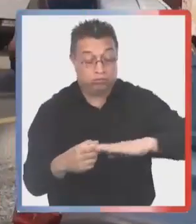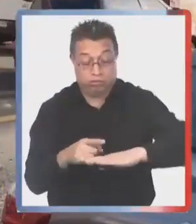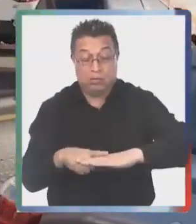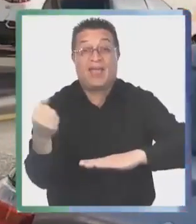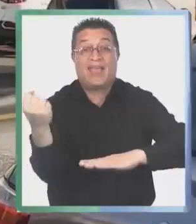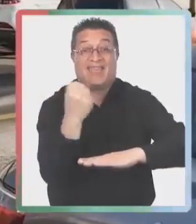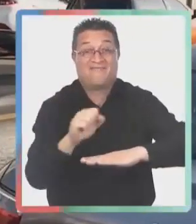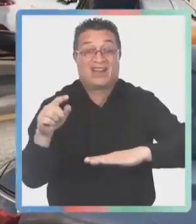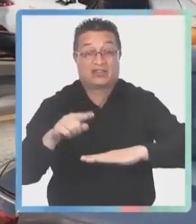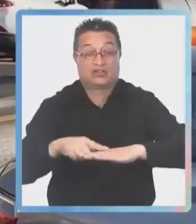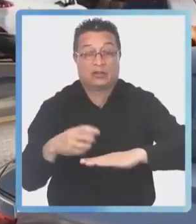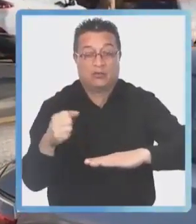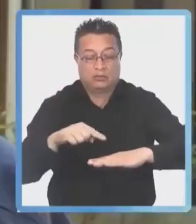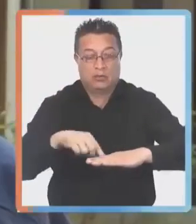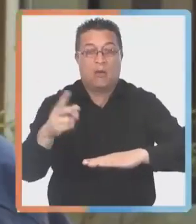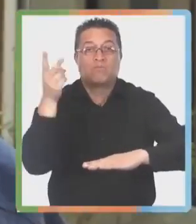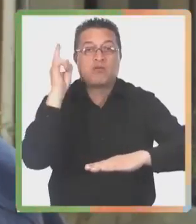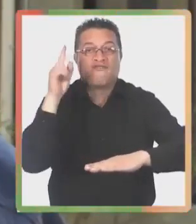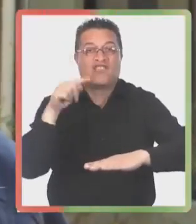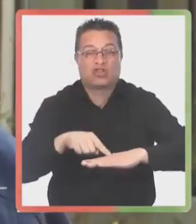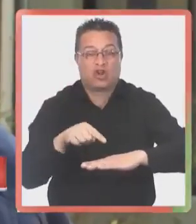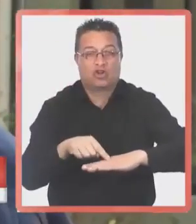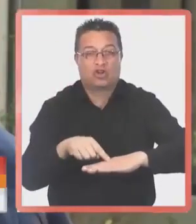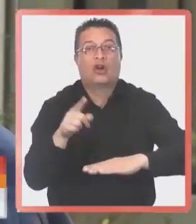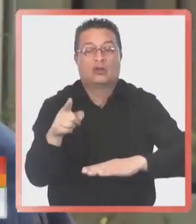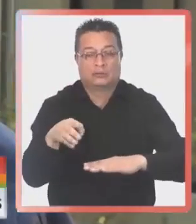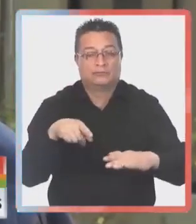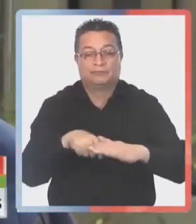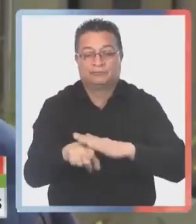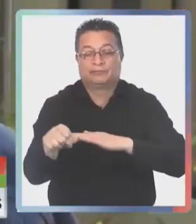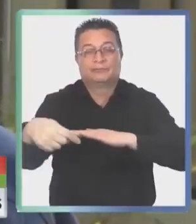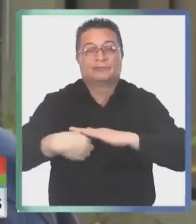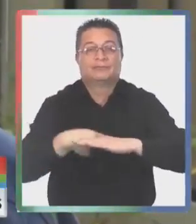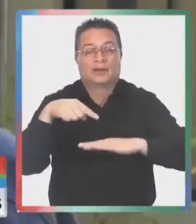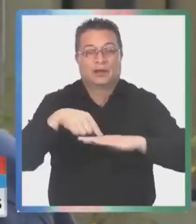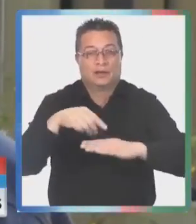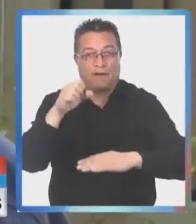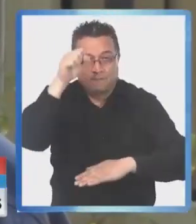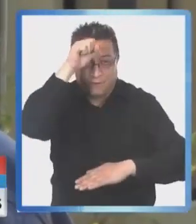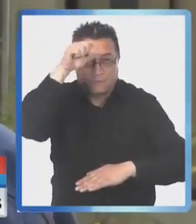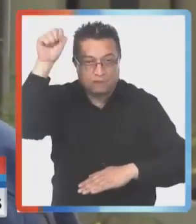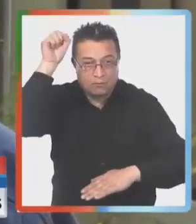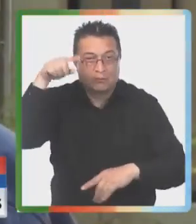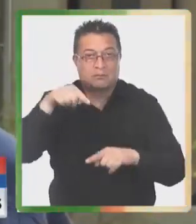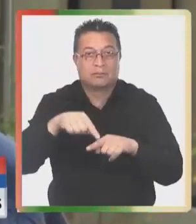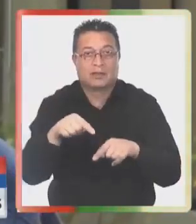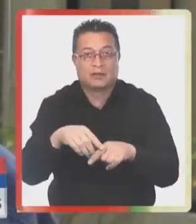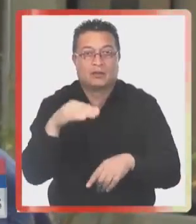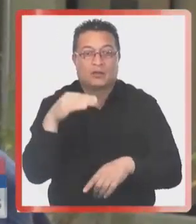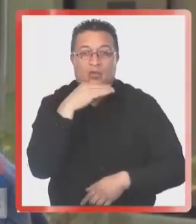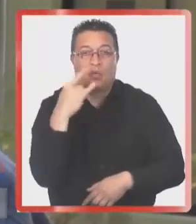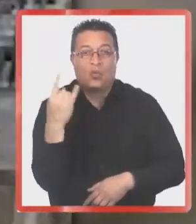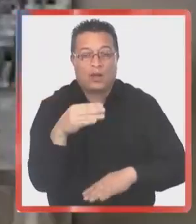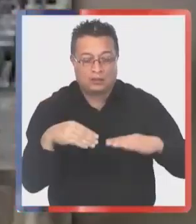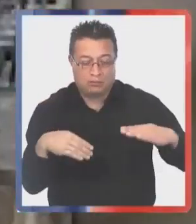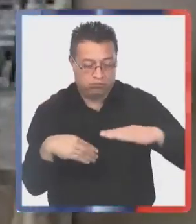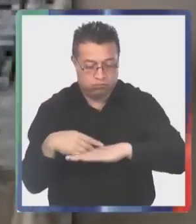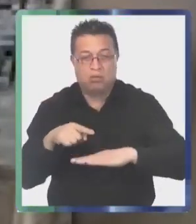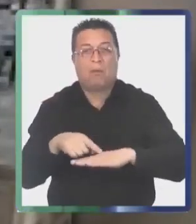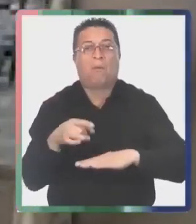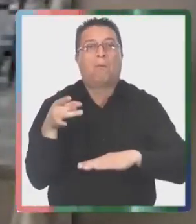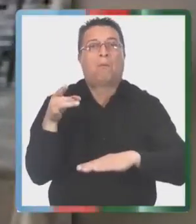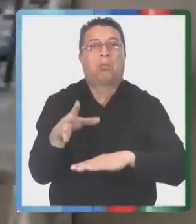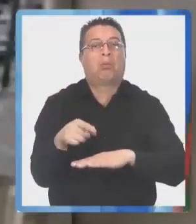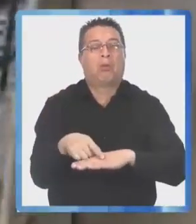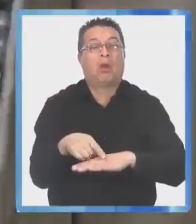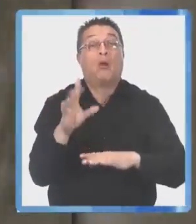estaciona comete una infracción de aparcar en un lugar prohibido, como es una entrada y salida de un recinto que está destinado a un cuartel